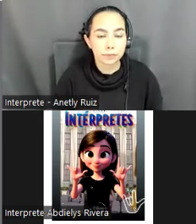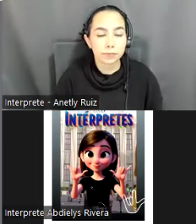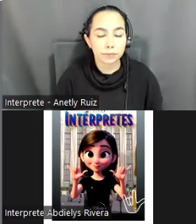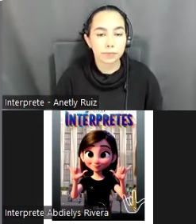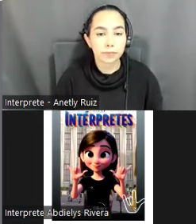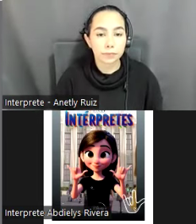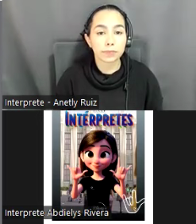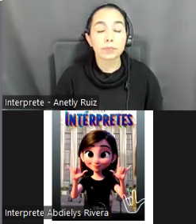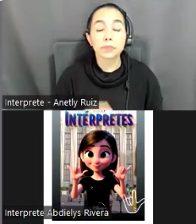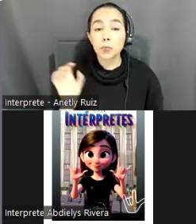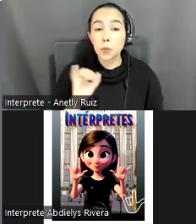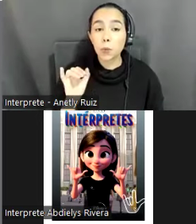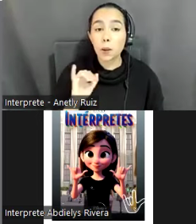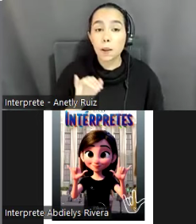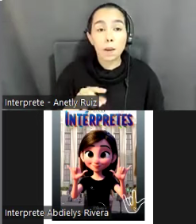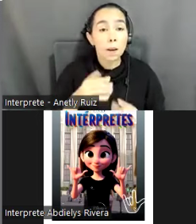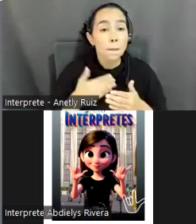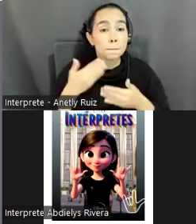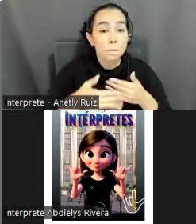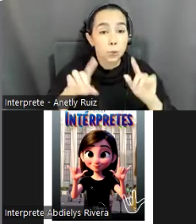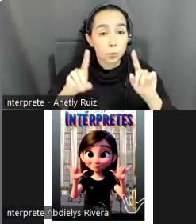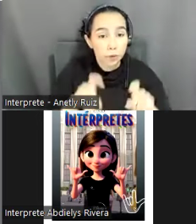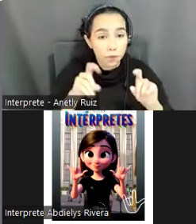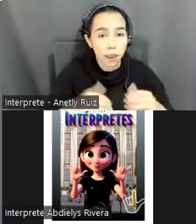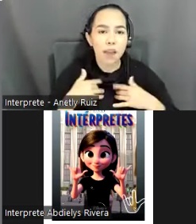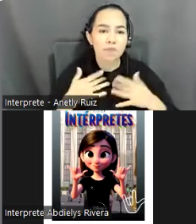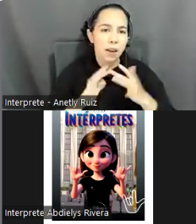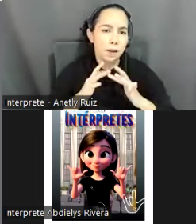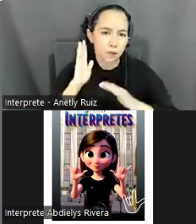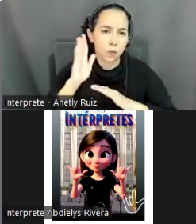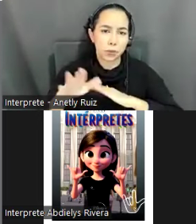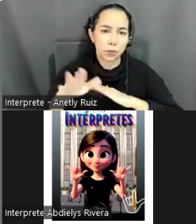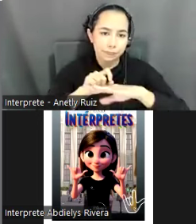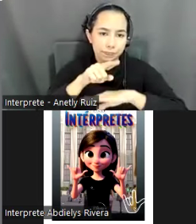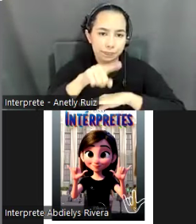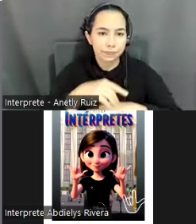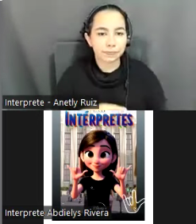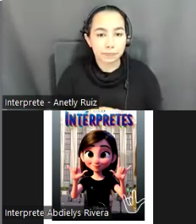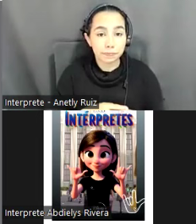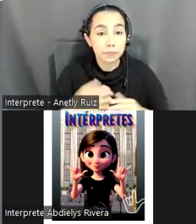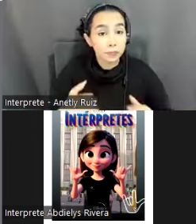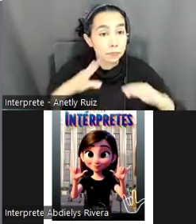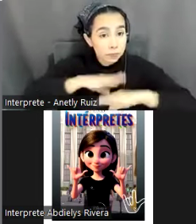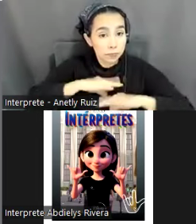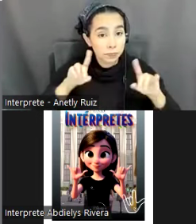la postprueba en un link para que usted la responda y de igual manera ¿verdad? Lo que es el cuestionario de satisfacción.